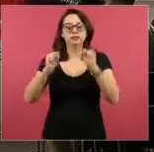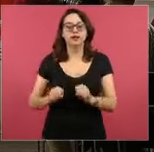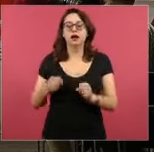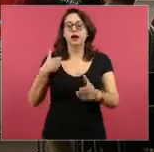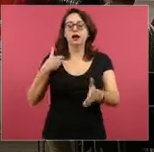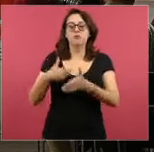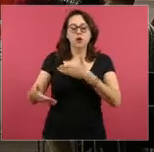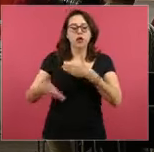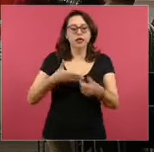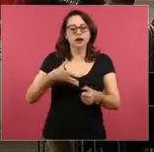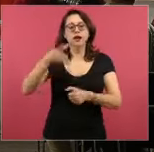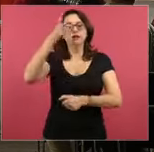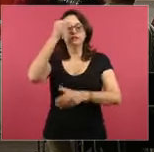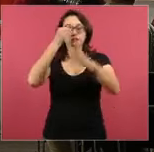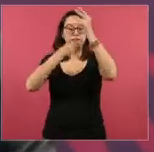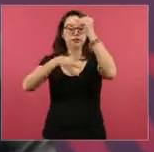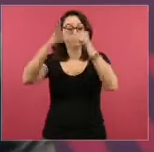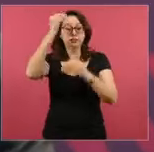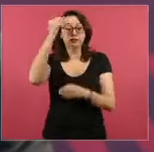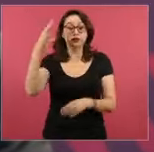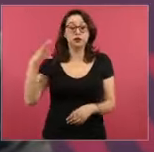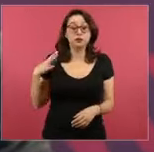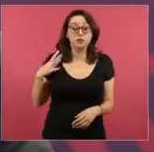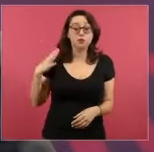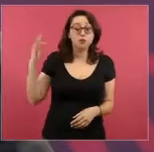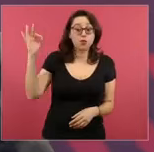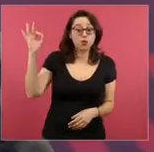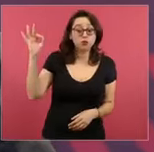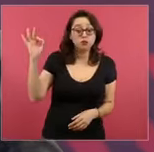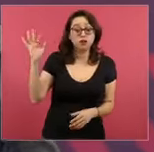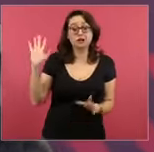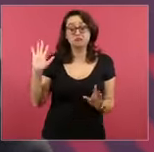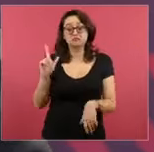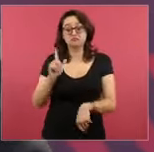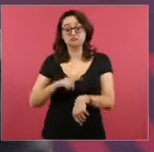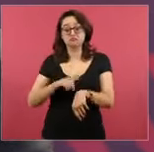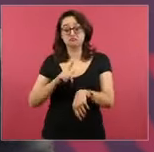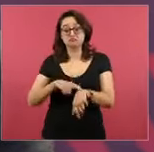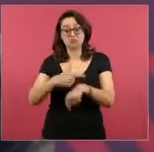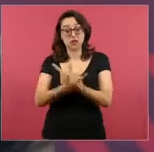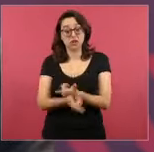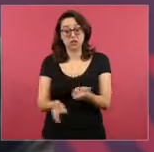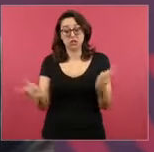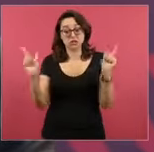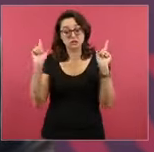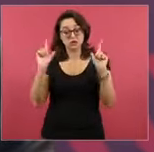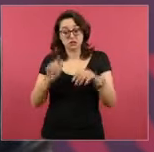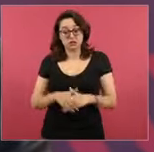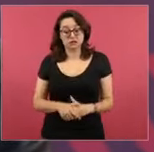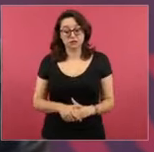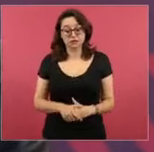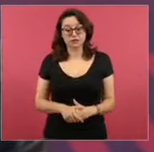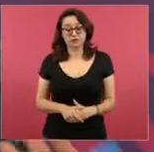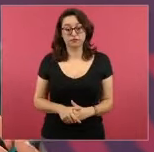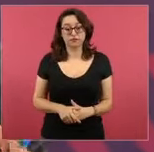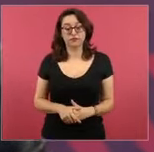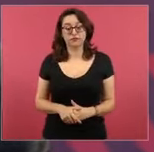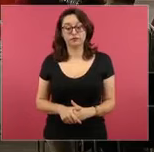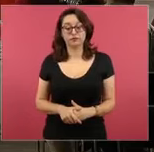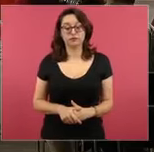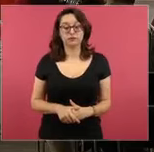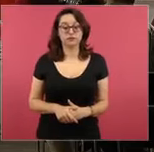voluntariamente, y esto sí, hasta donde yo entiendo, es en su tiempo extra, porque se